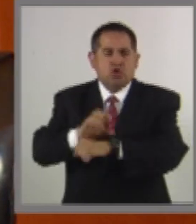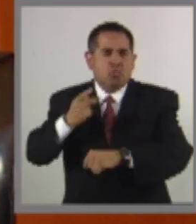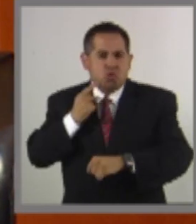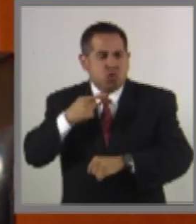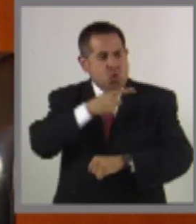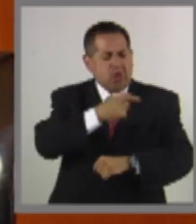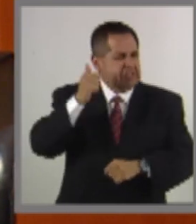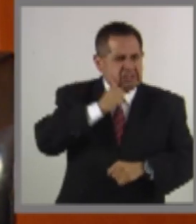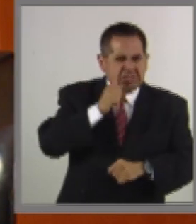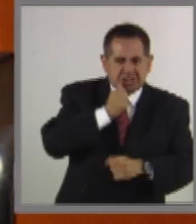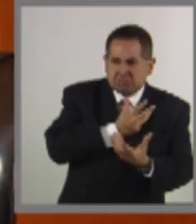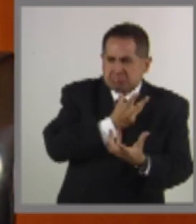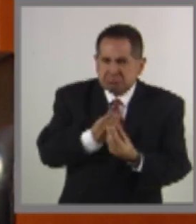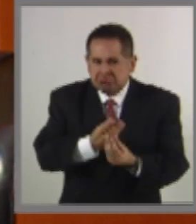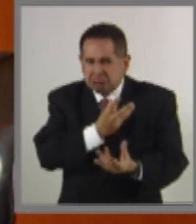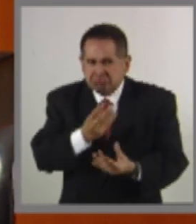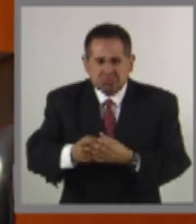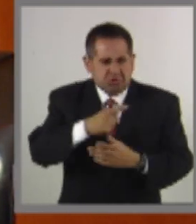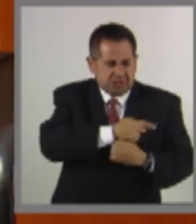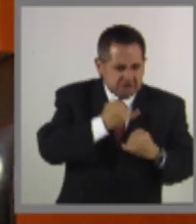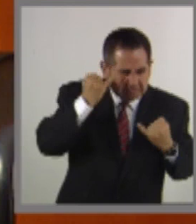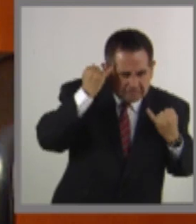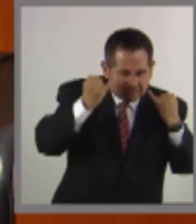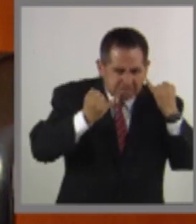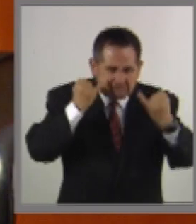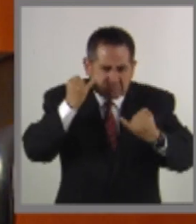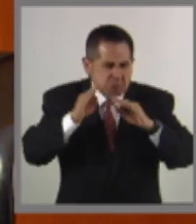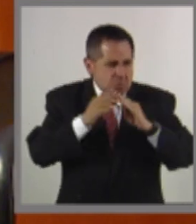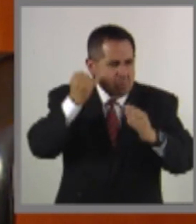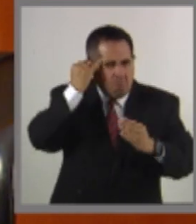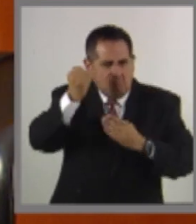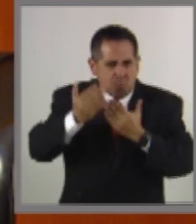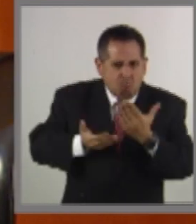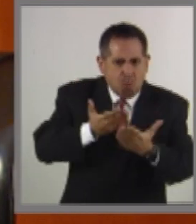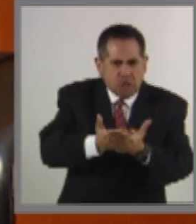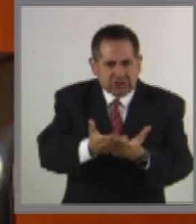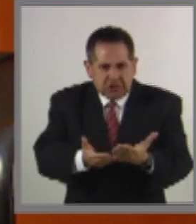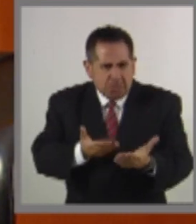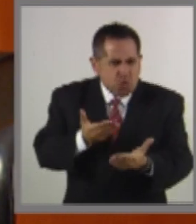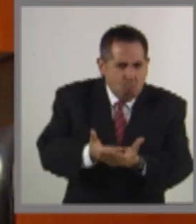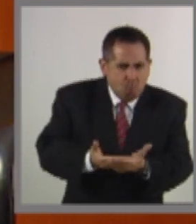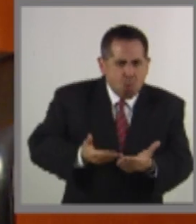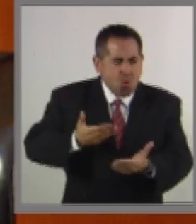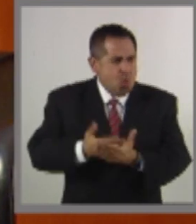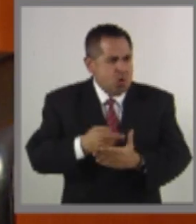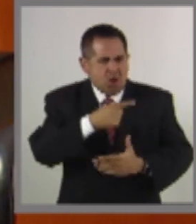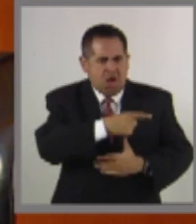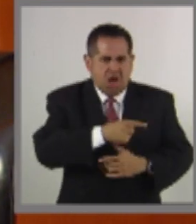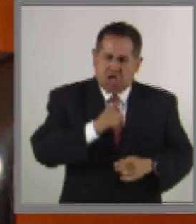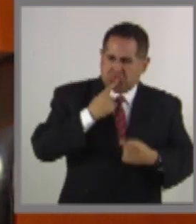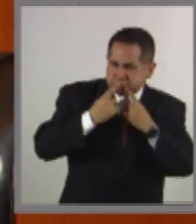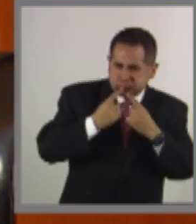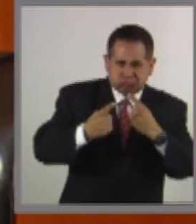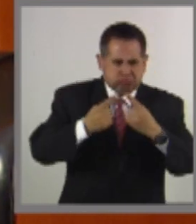siempre imaginativo, con propuestas, rápido al debate